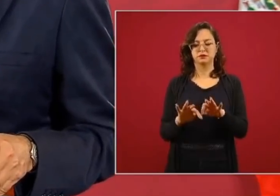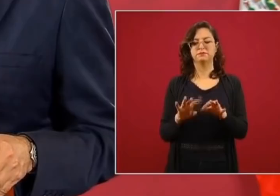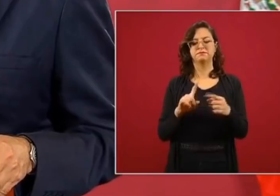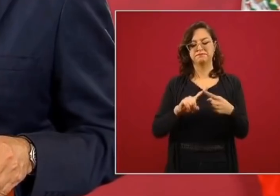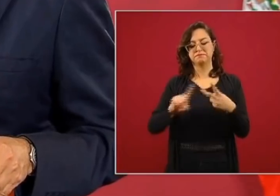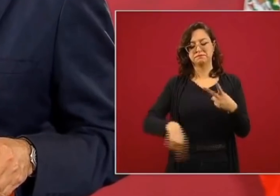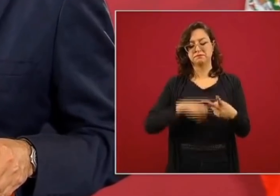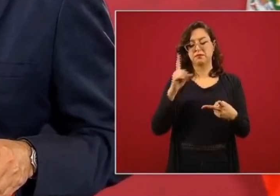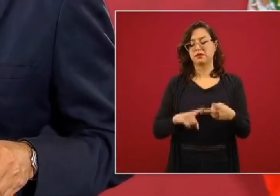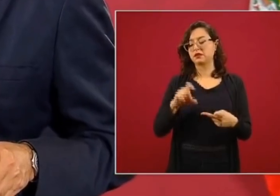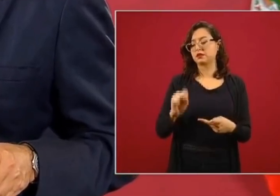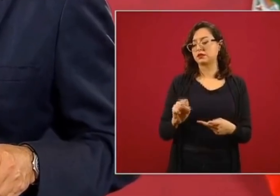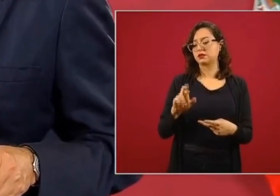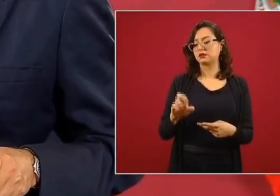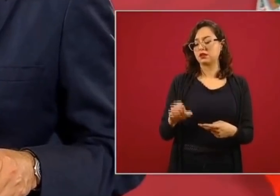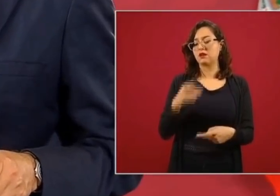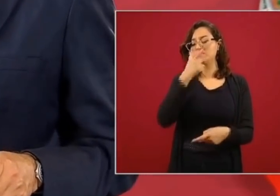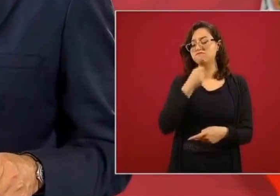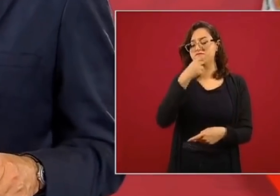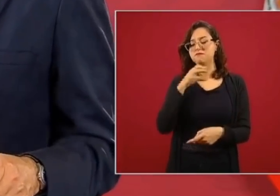el secretario de Relaciones Exteriores, Marcelo Ebrard,